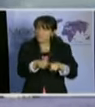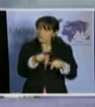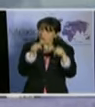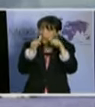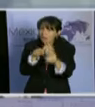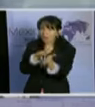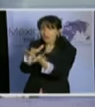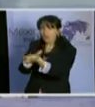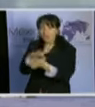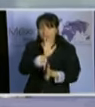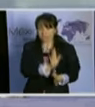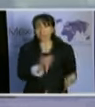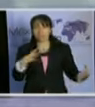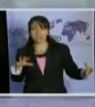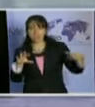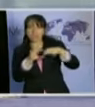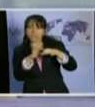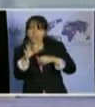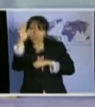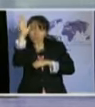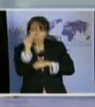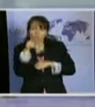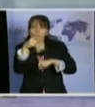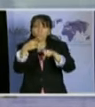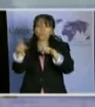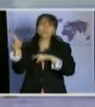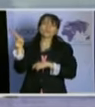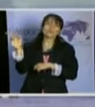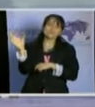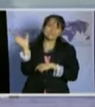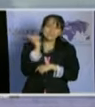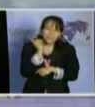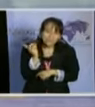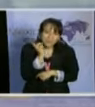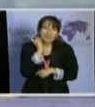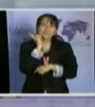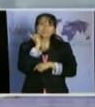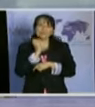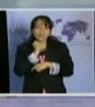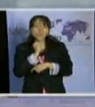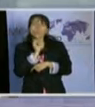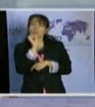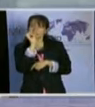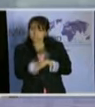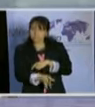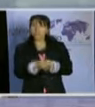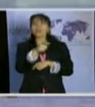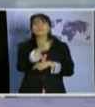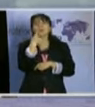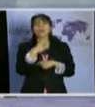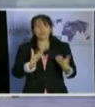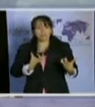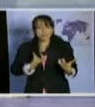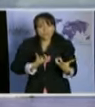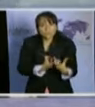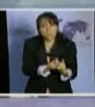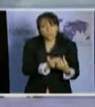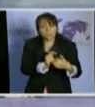los legisladores para evaluar junto con los legisladores, a invitación de los legisladores, cuál es